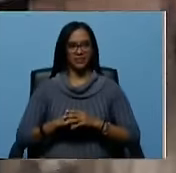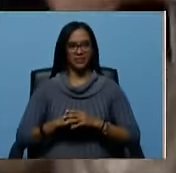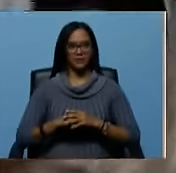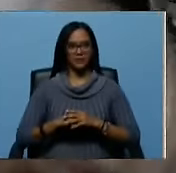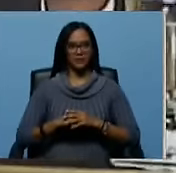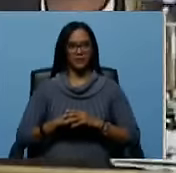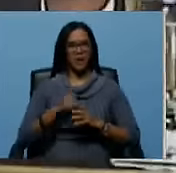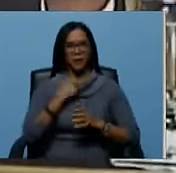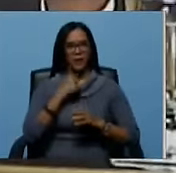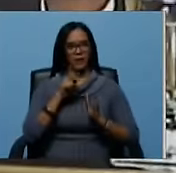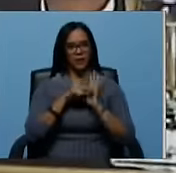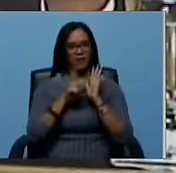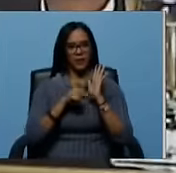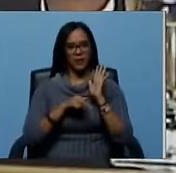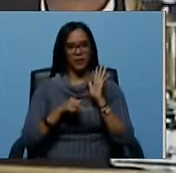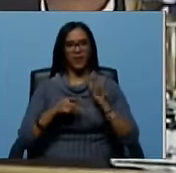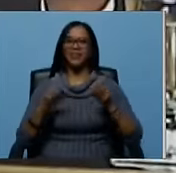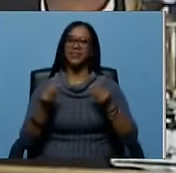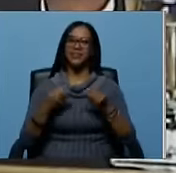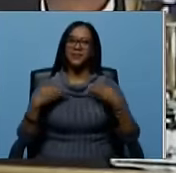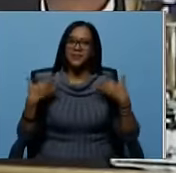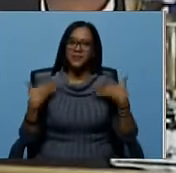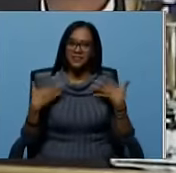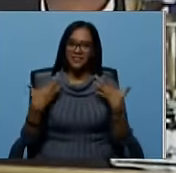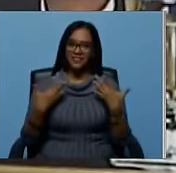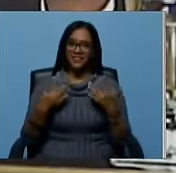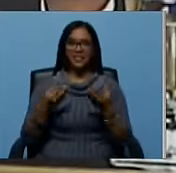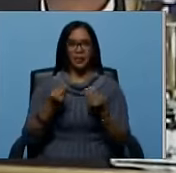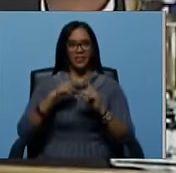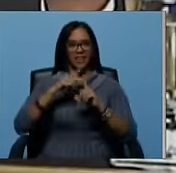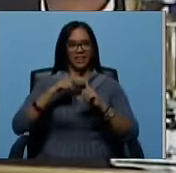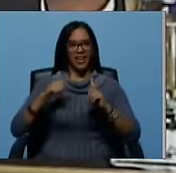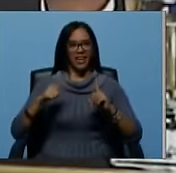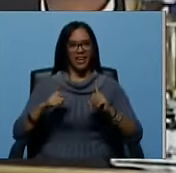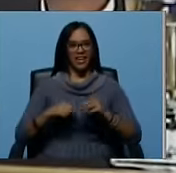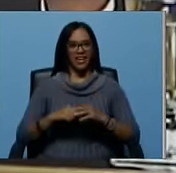Me gusta este programa, hay mucha vibra, mucha energía.